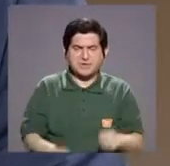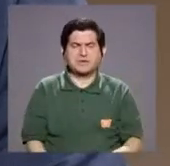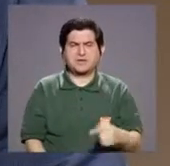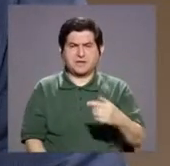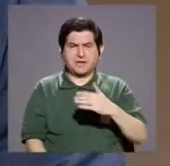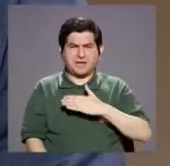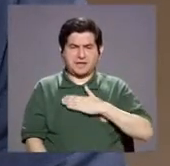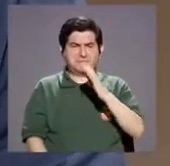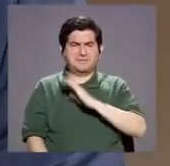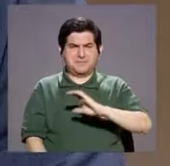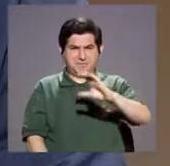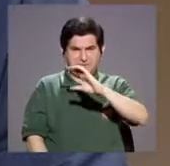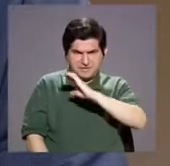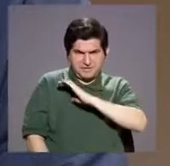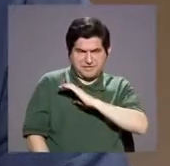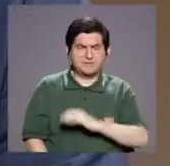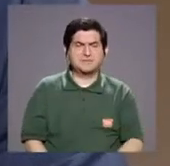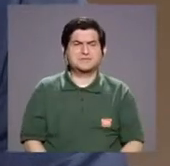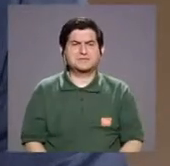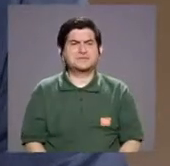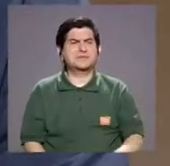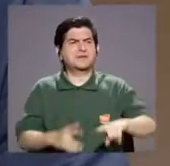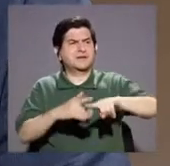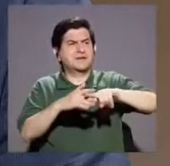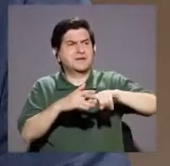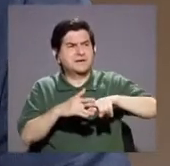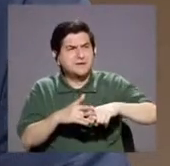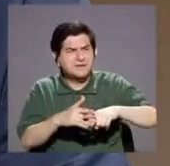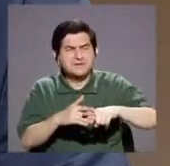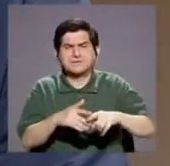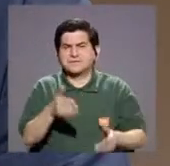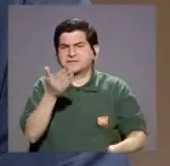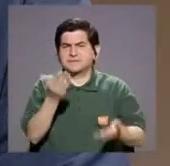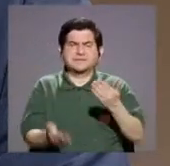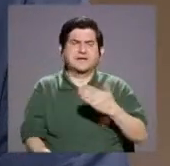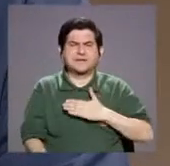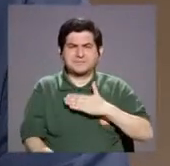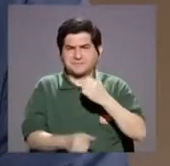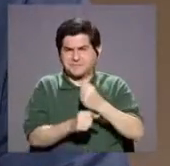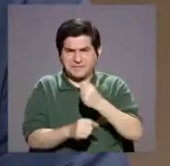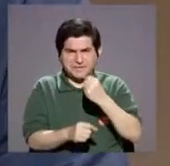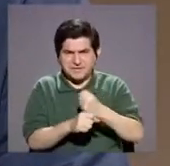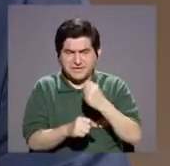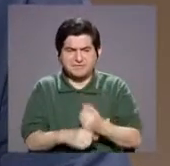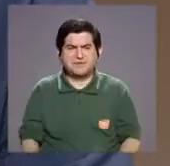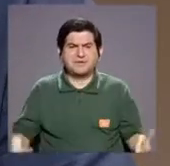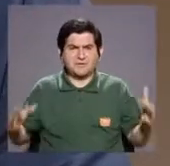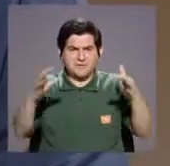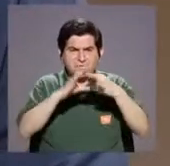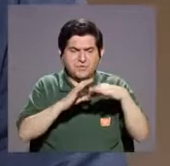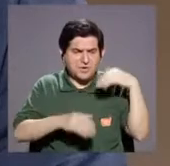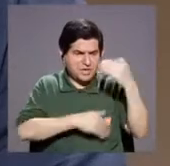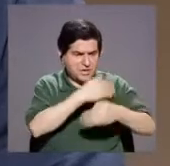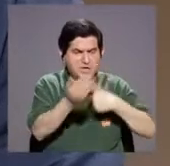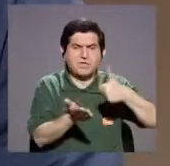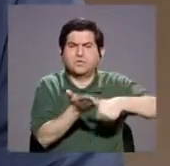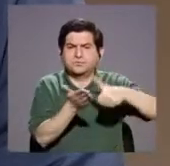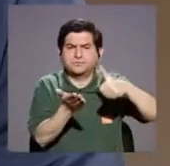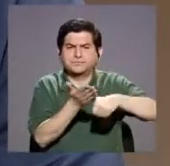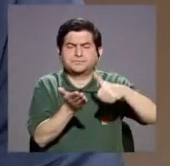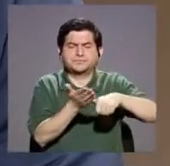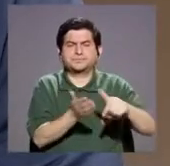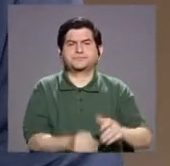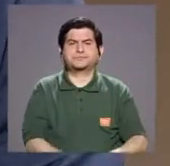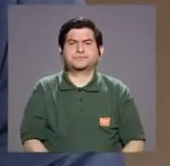caracterizado desde sobre todo mis labores vinculadas a los procesos electorales